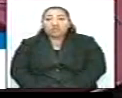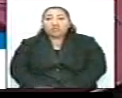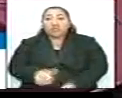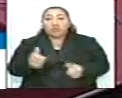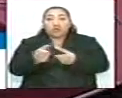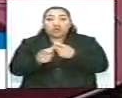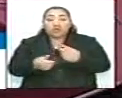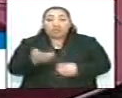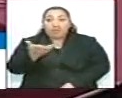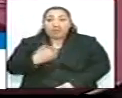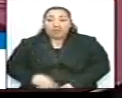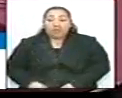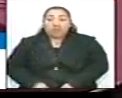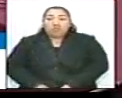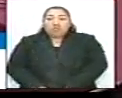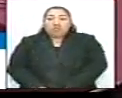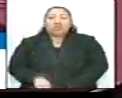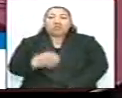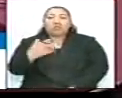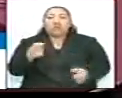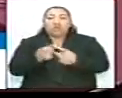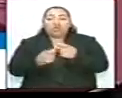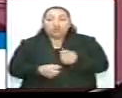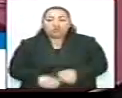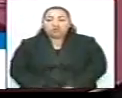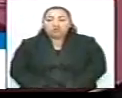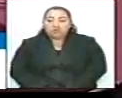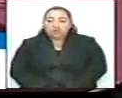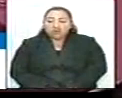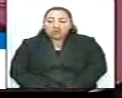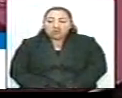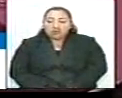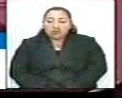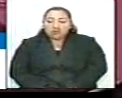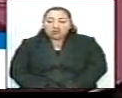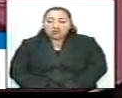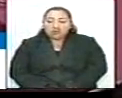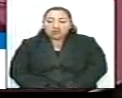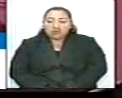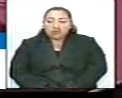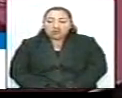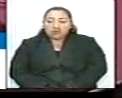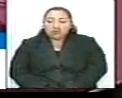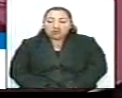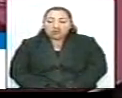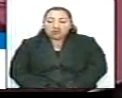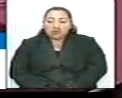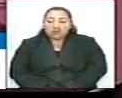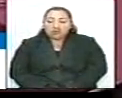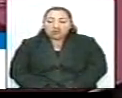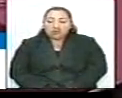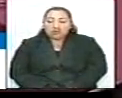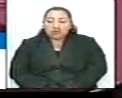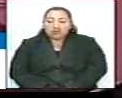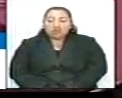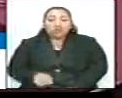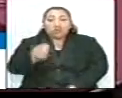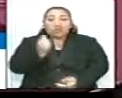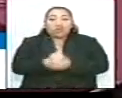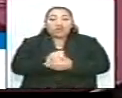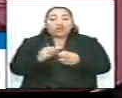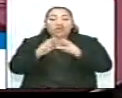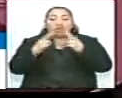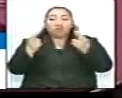concluir esta parte, yo quiero solicitar a los señores congresistas su aprobación para que las citaciones a las sesiones de la comisión